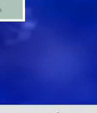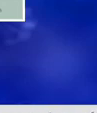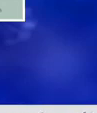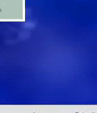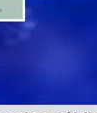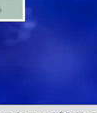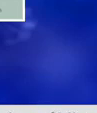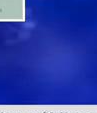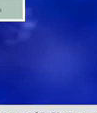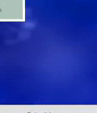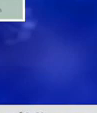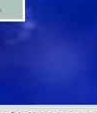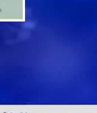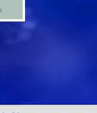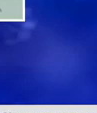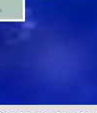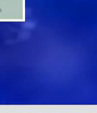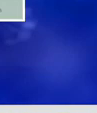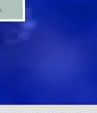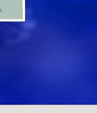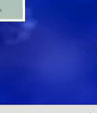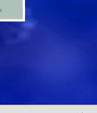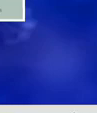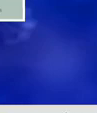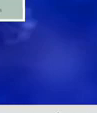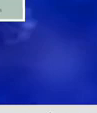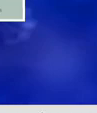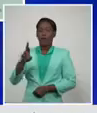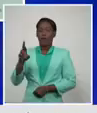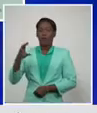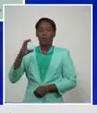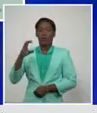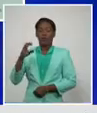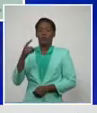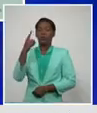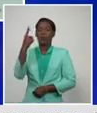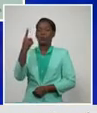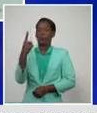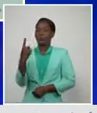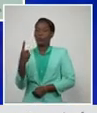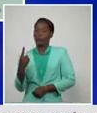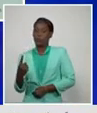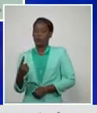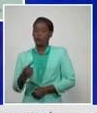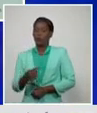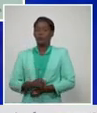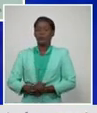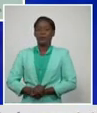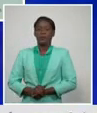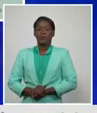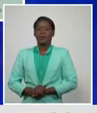Niquero, Río Cauto y Buey Arriba, un caso autóctono cada uno de estos municipios.